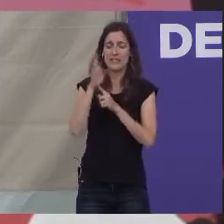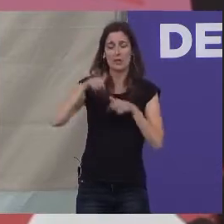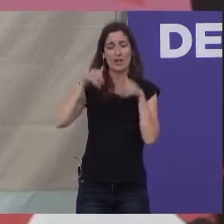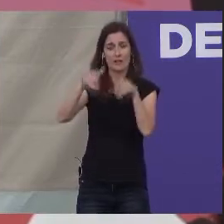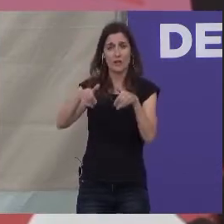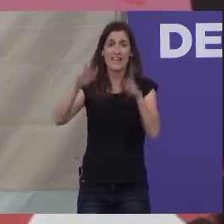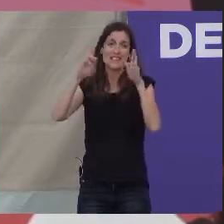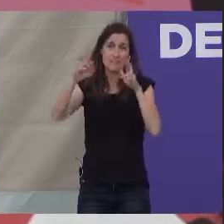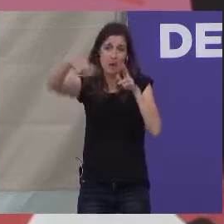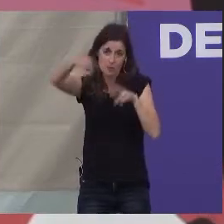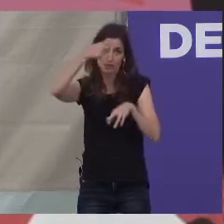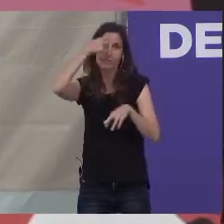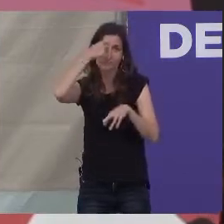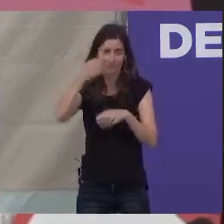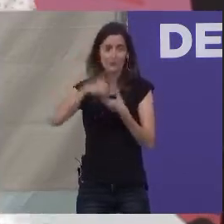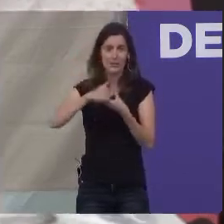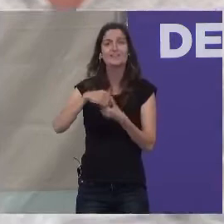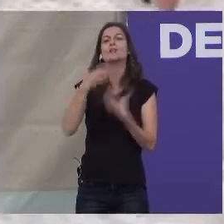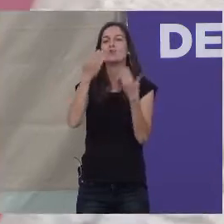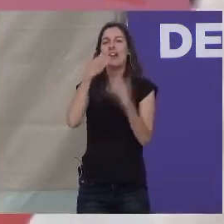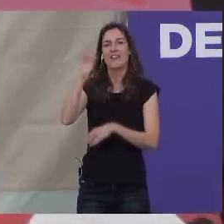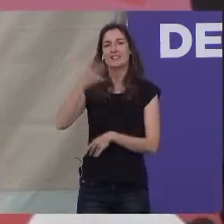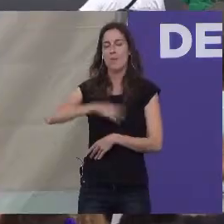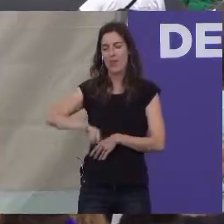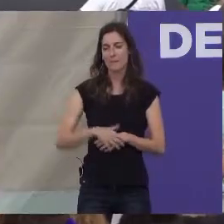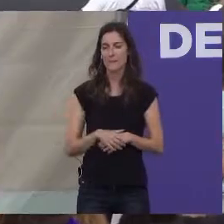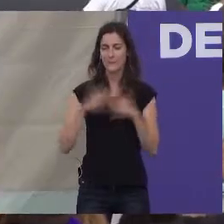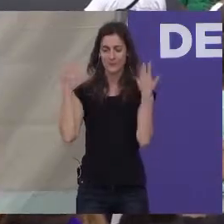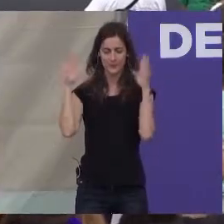menos tengáis en consideración. Muchas gracias. Si se puede.